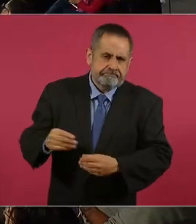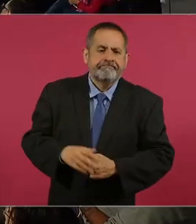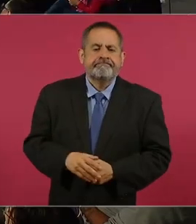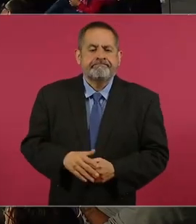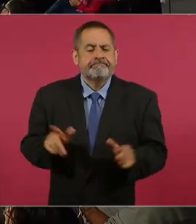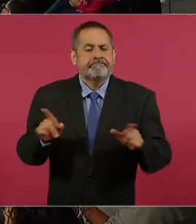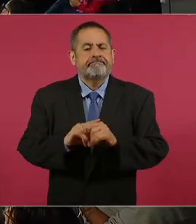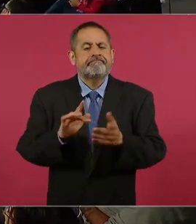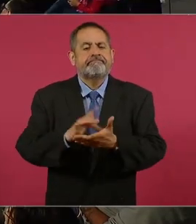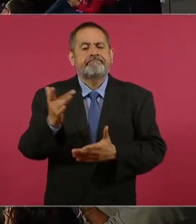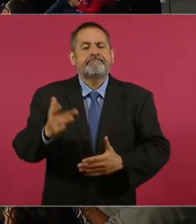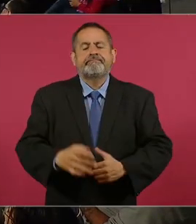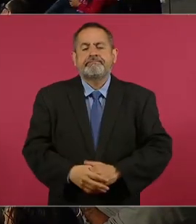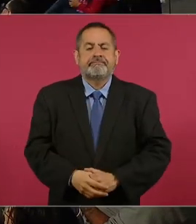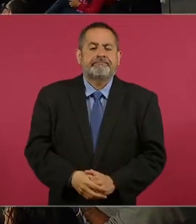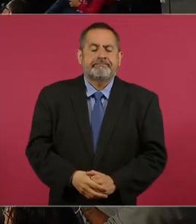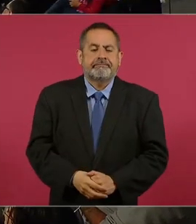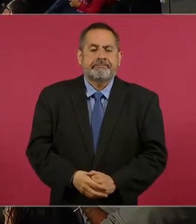gracias.